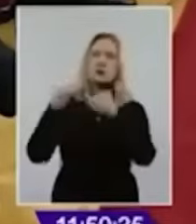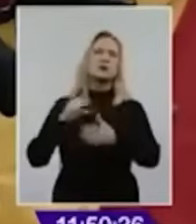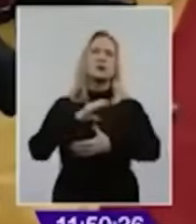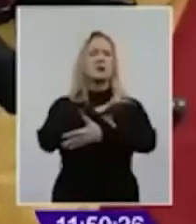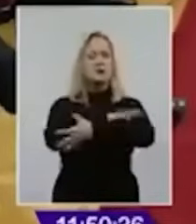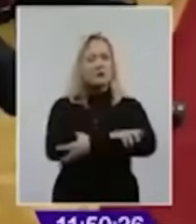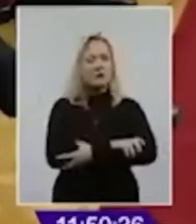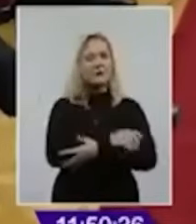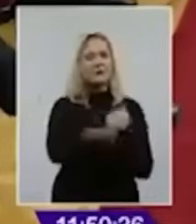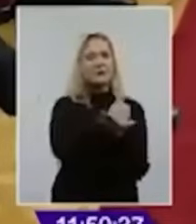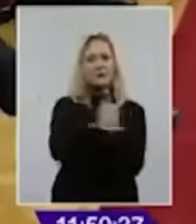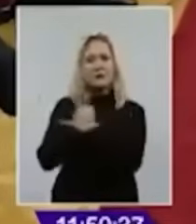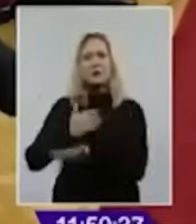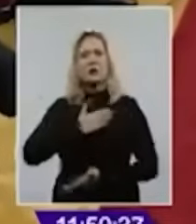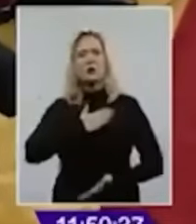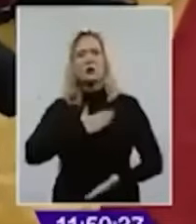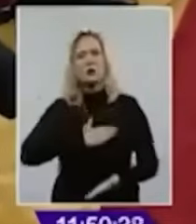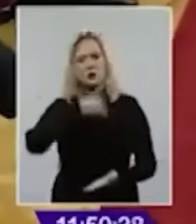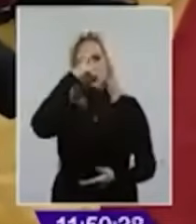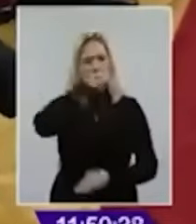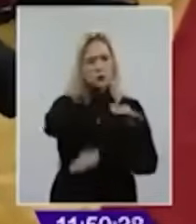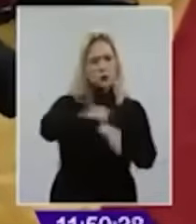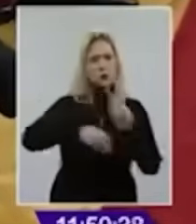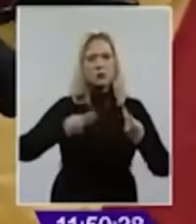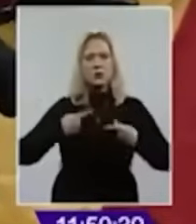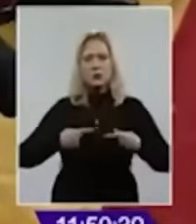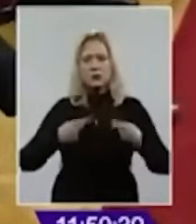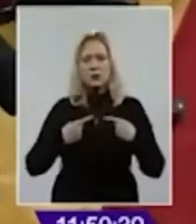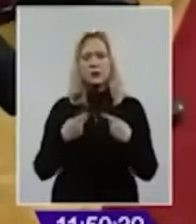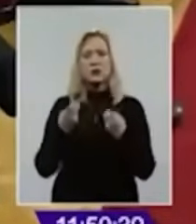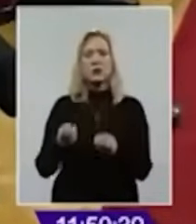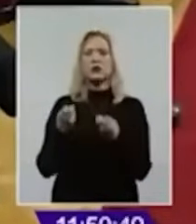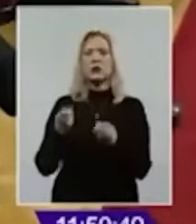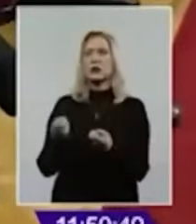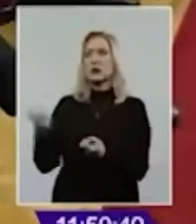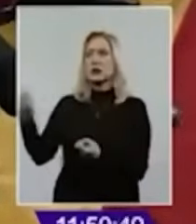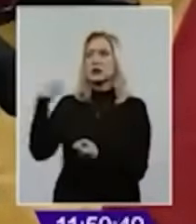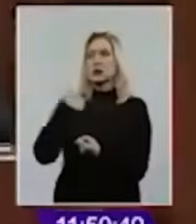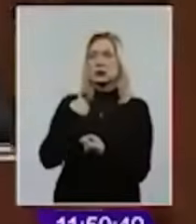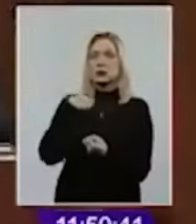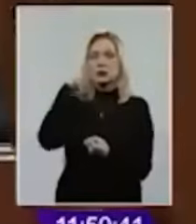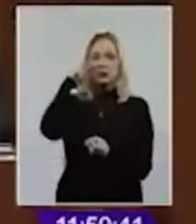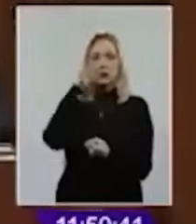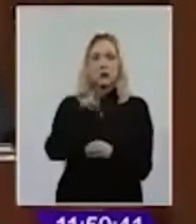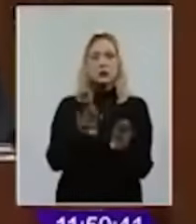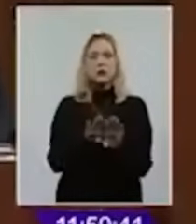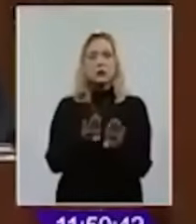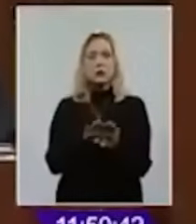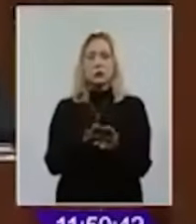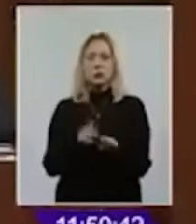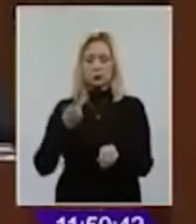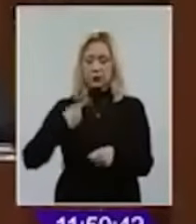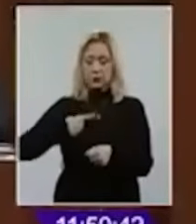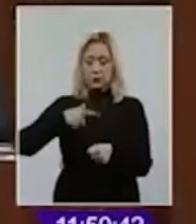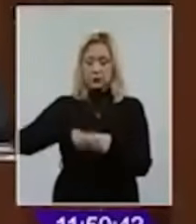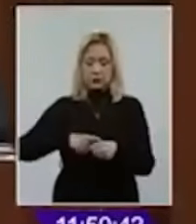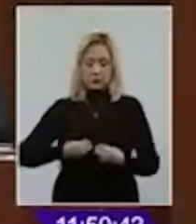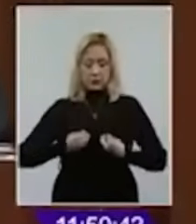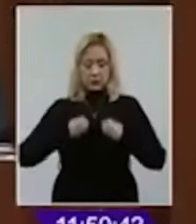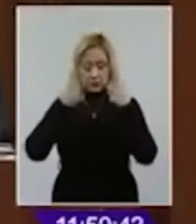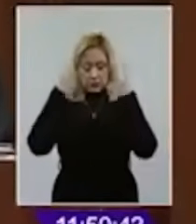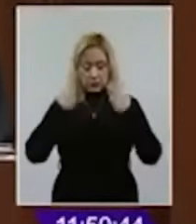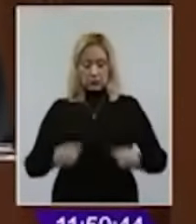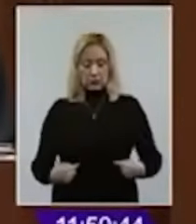justicia social, que nos permitieron visualizar la vida personal siempre como parte de una realidad social